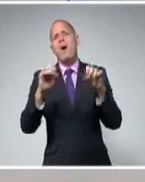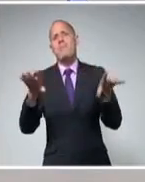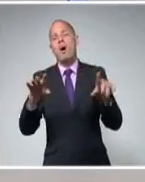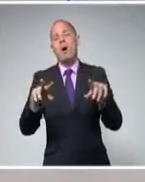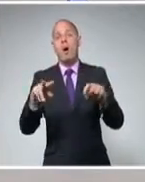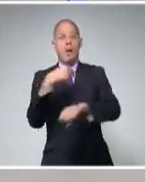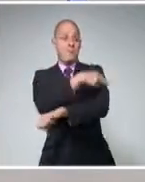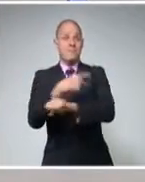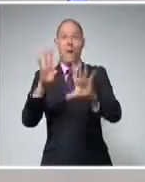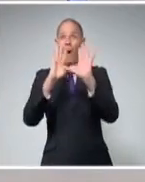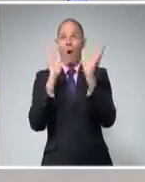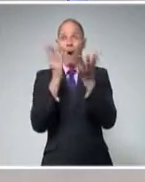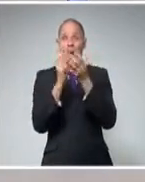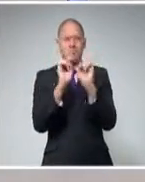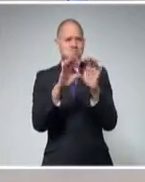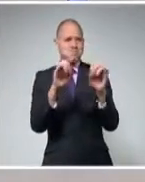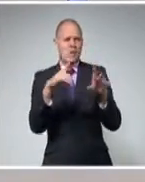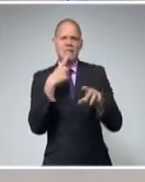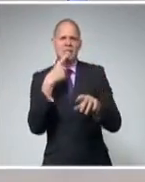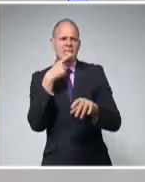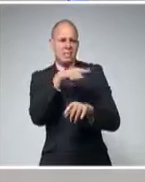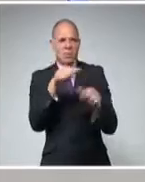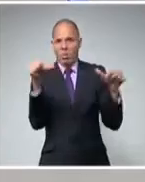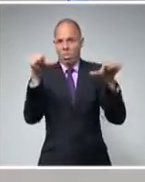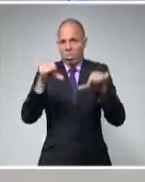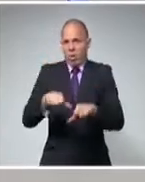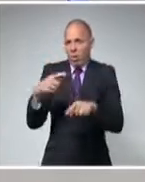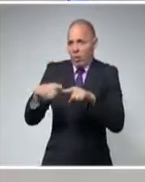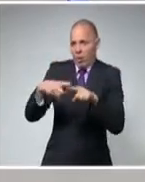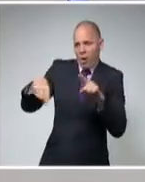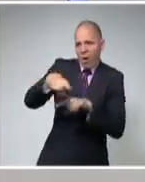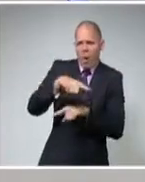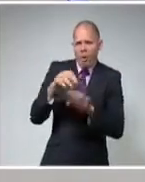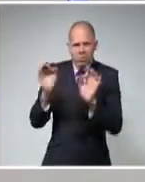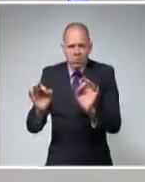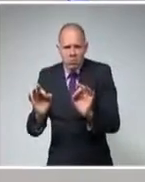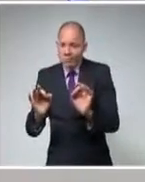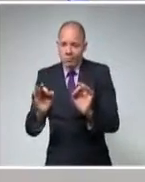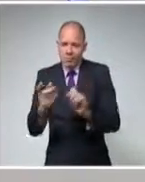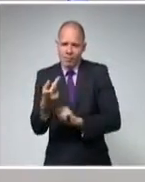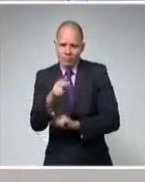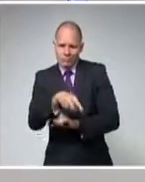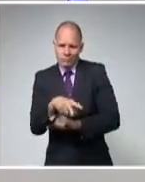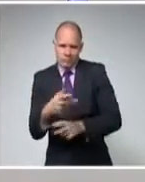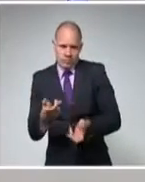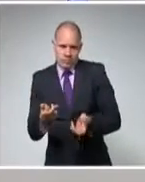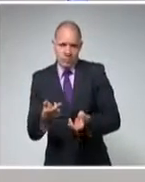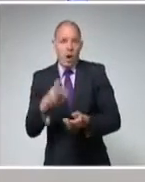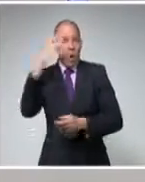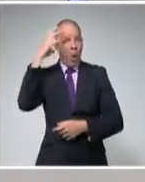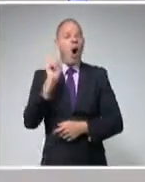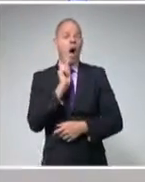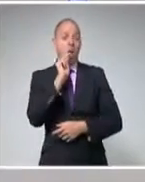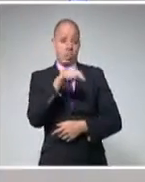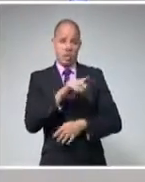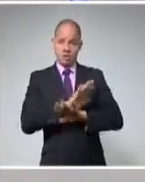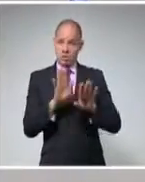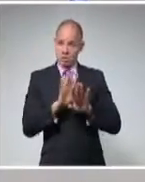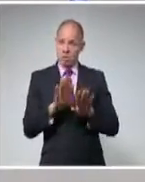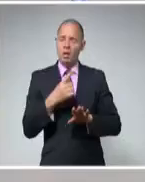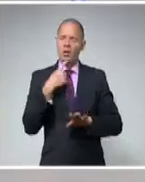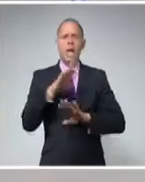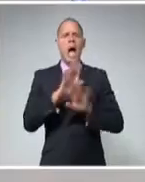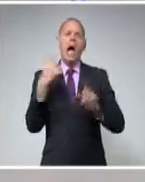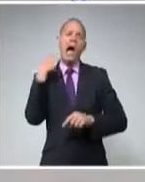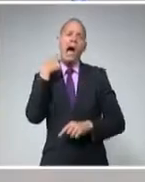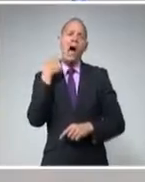mundo contaban una realidad bastante diferente a lo que estaba pasando en el terreno. Mientras el gobierno de Bashar al-Assad respondió en el